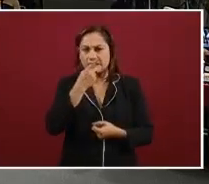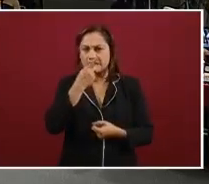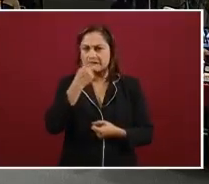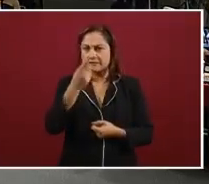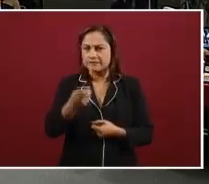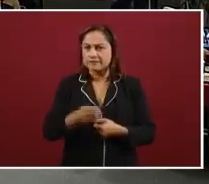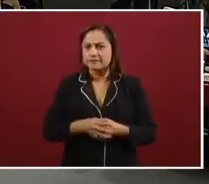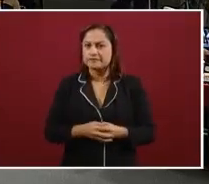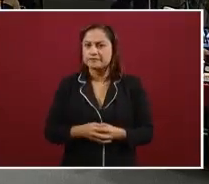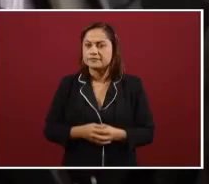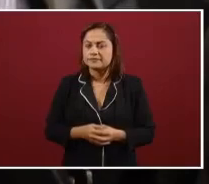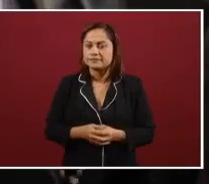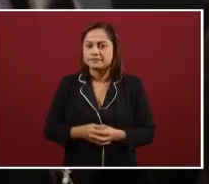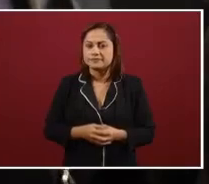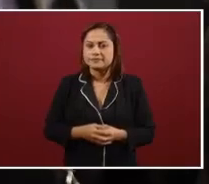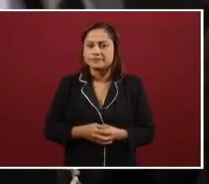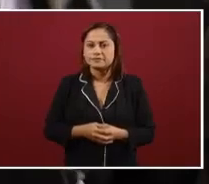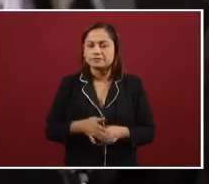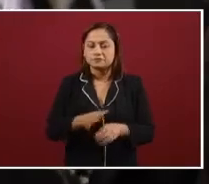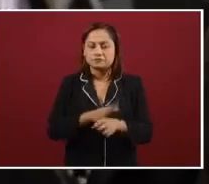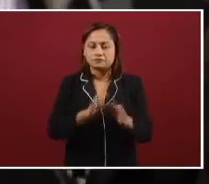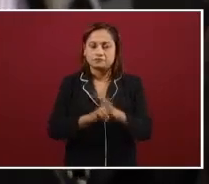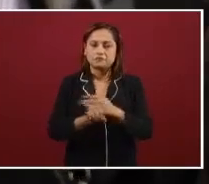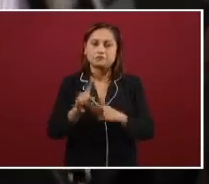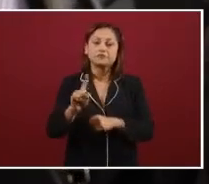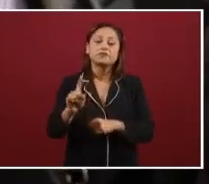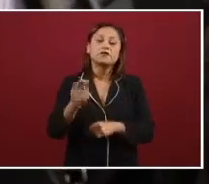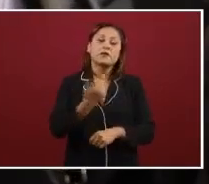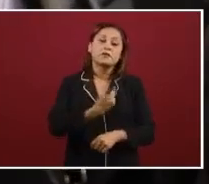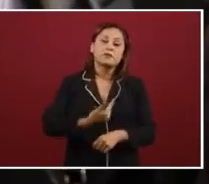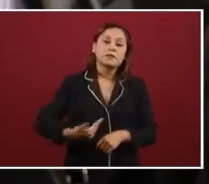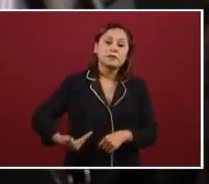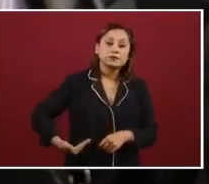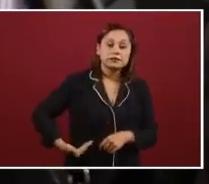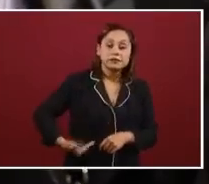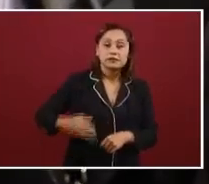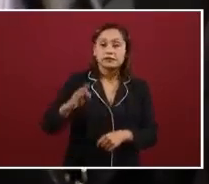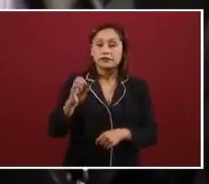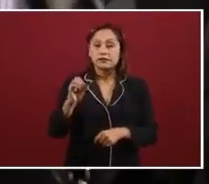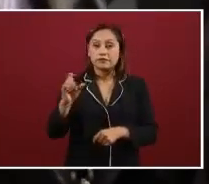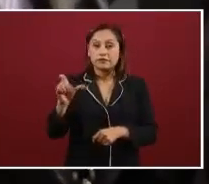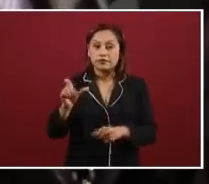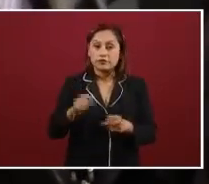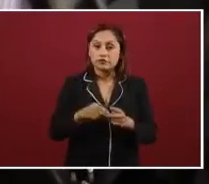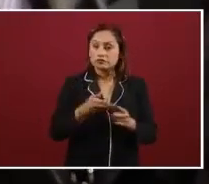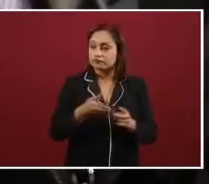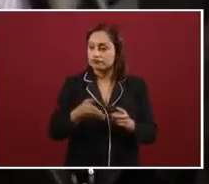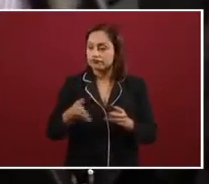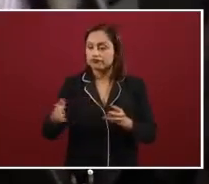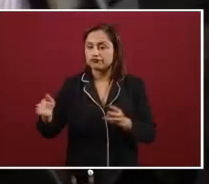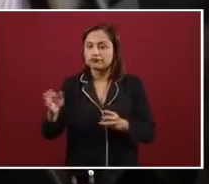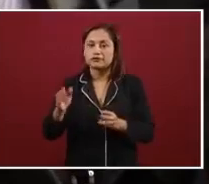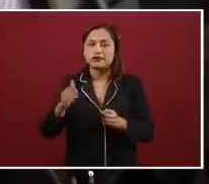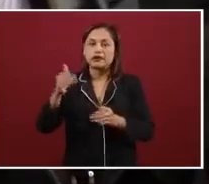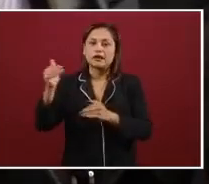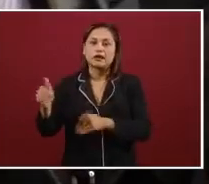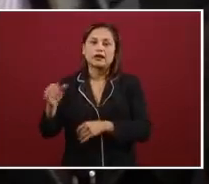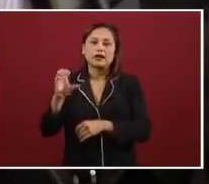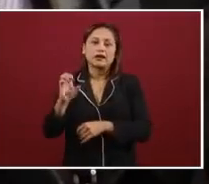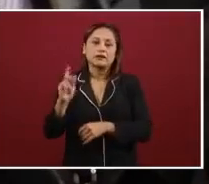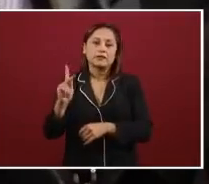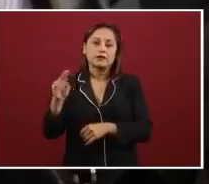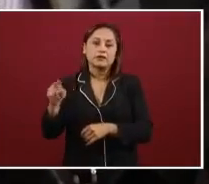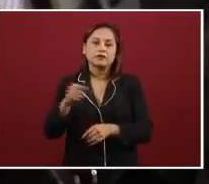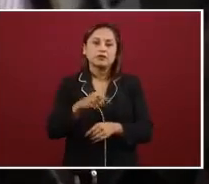Todos los presidentes, desde Vicente Fox hasta Enrique Peña Nieto, tuvieron en su primer año de gobierno un crecimiento de al menos